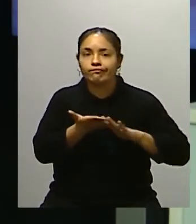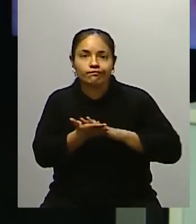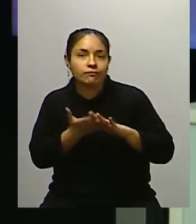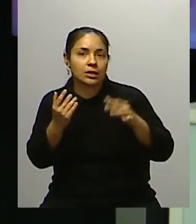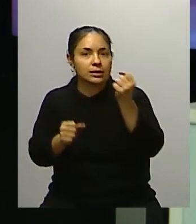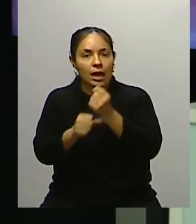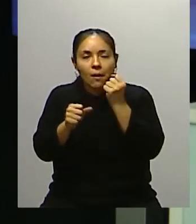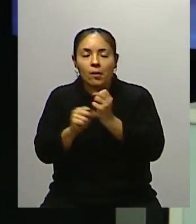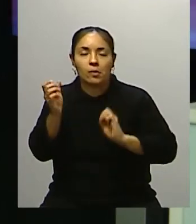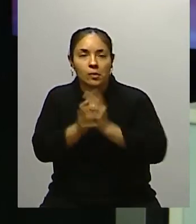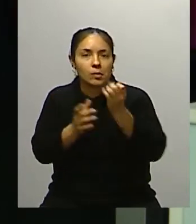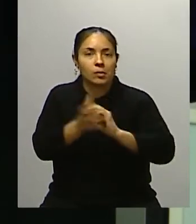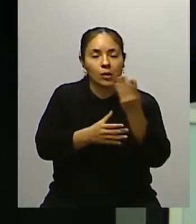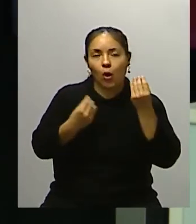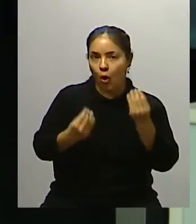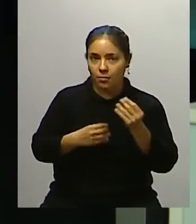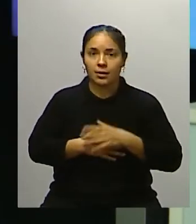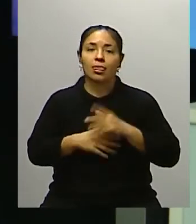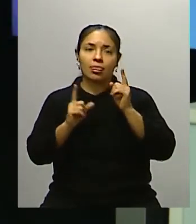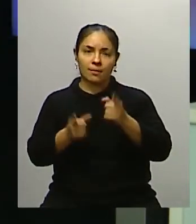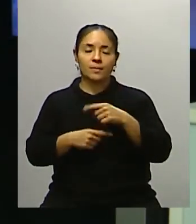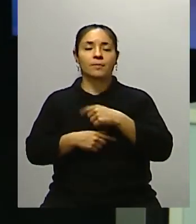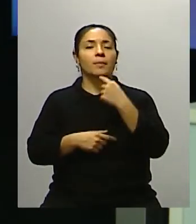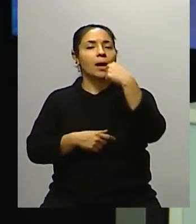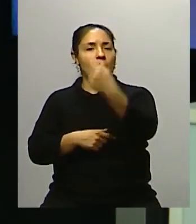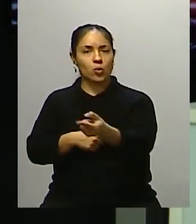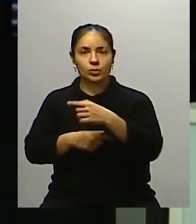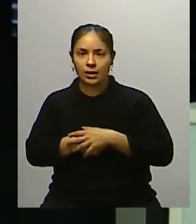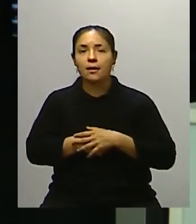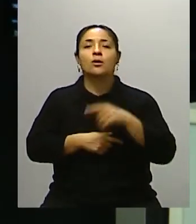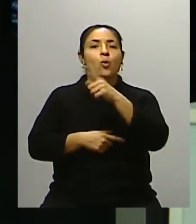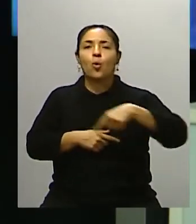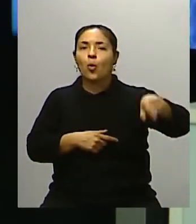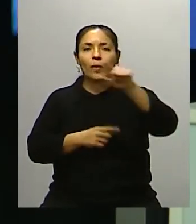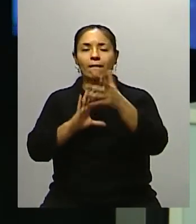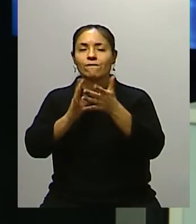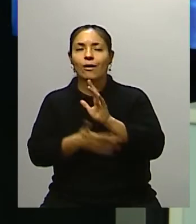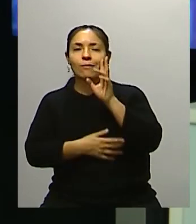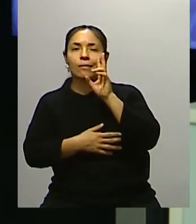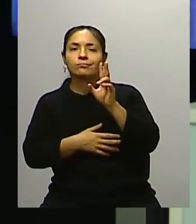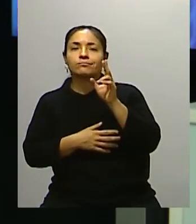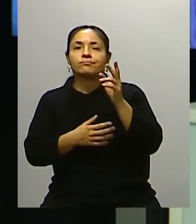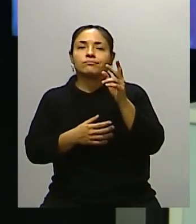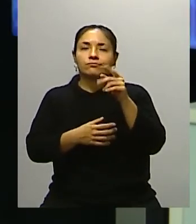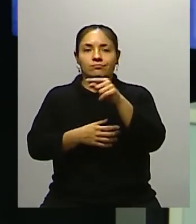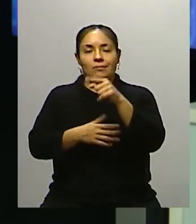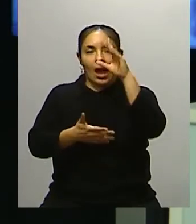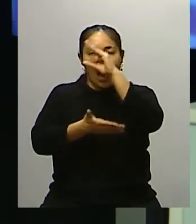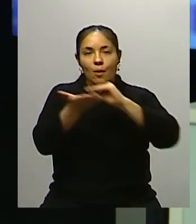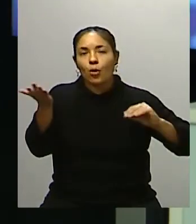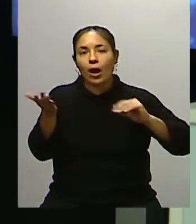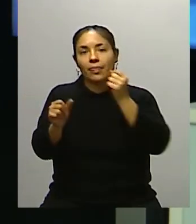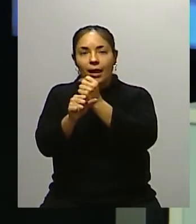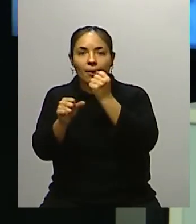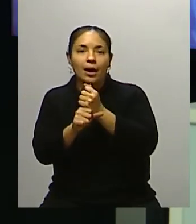que queríamos hacer es, ¿cuál es la visión que tienen ustedes desde la tuya, que sos abogada laboralista, de cómo está el